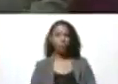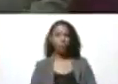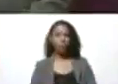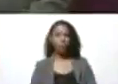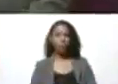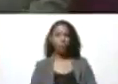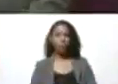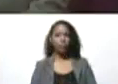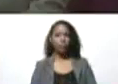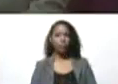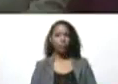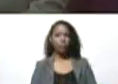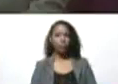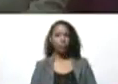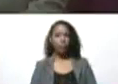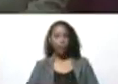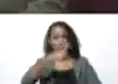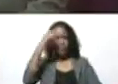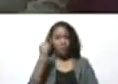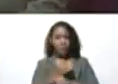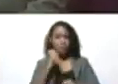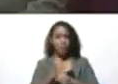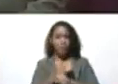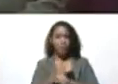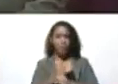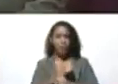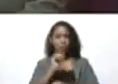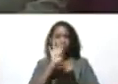de la gesta del 4 de febrero,